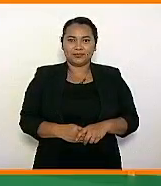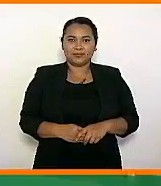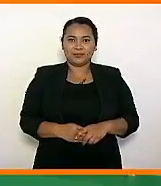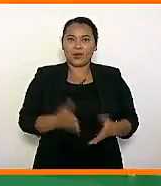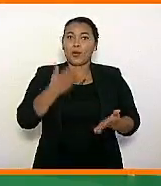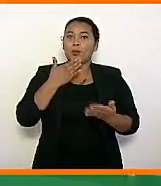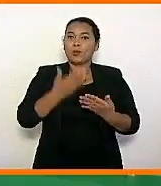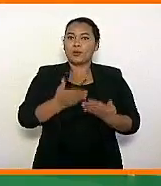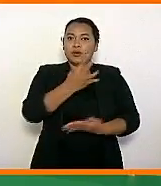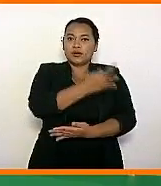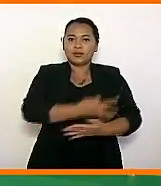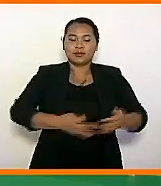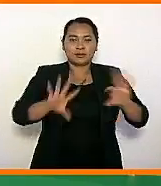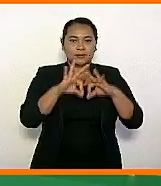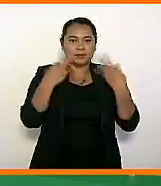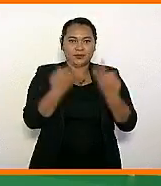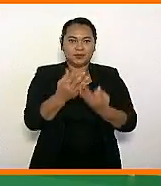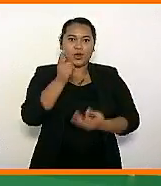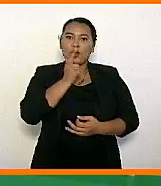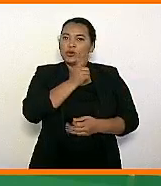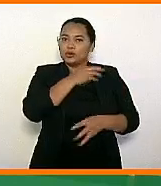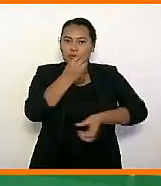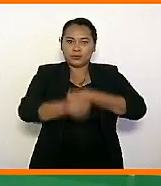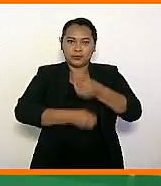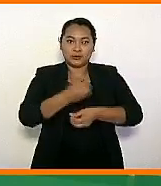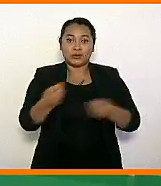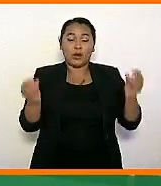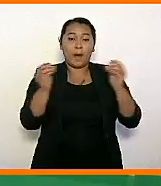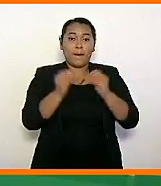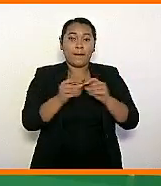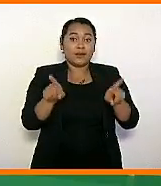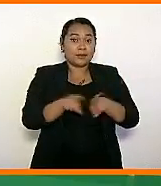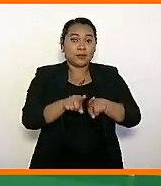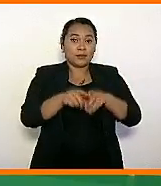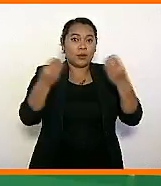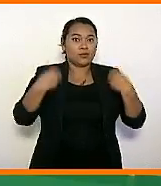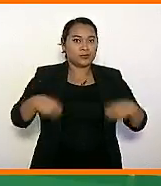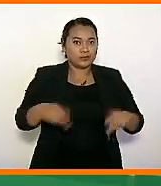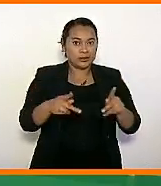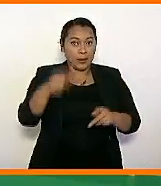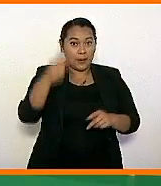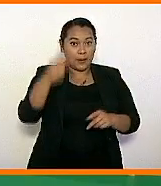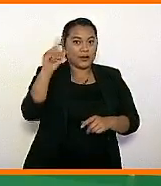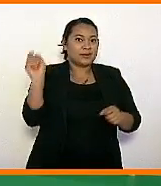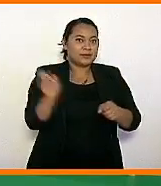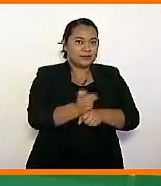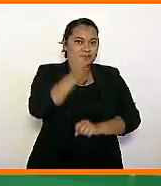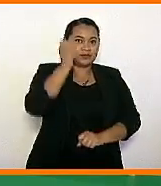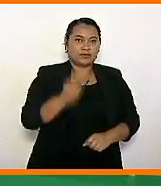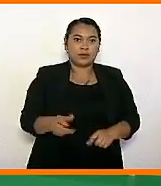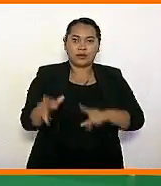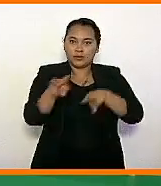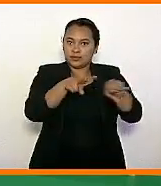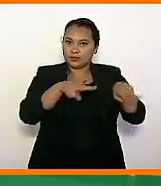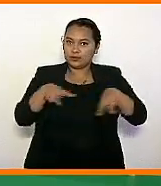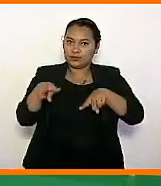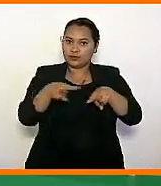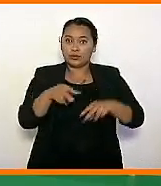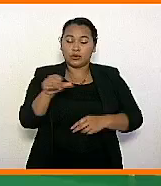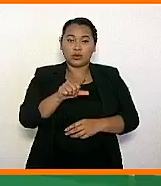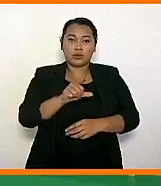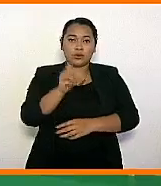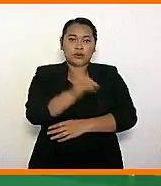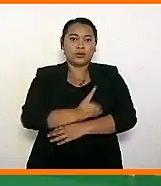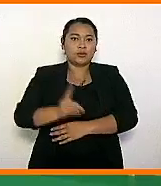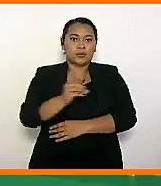Muy buenas tardes, familia Loto. Un sorteo más, una oportunidad más para ganar. Estamos transmitiendo totalmente en vivo hoy domingo